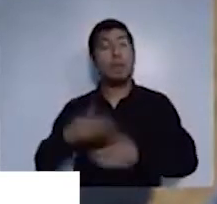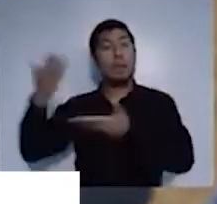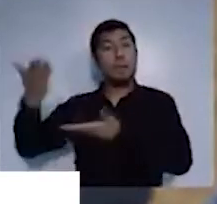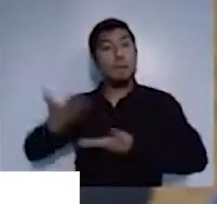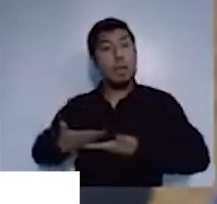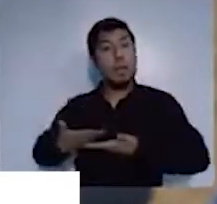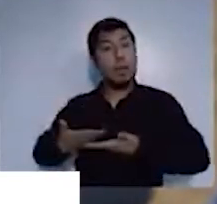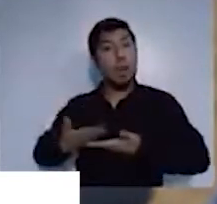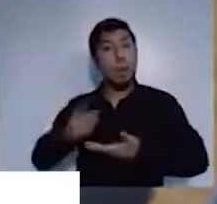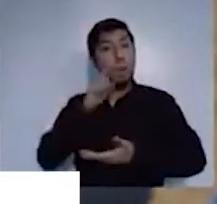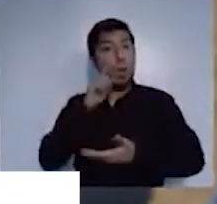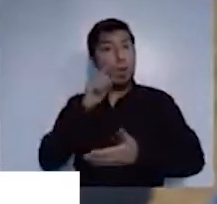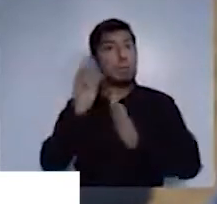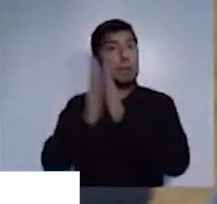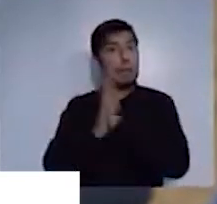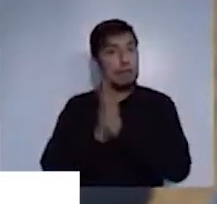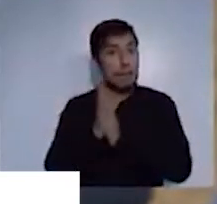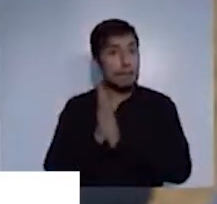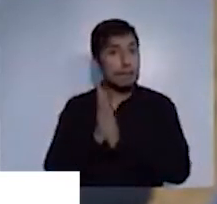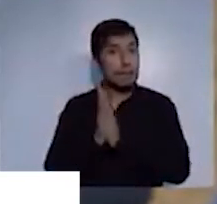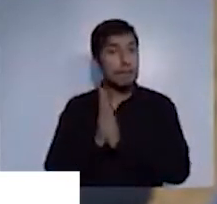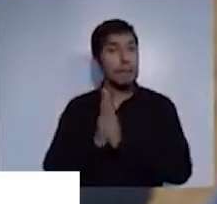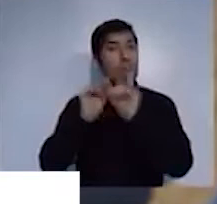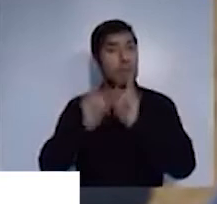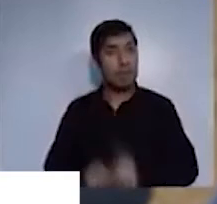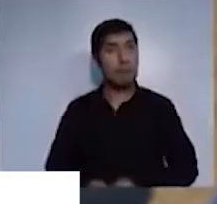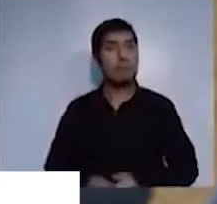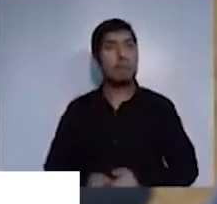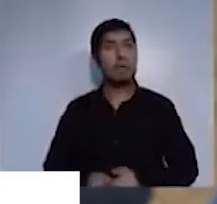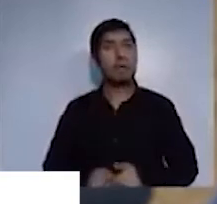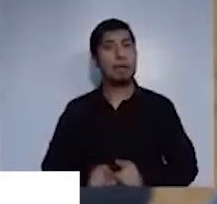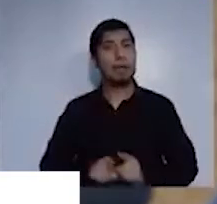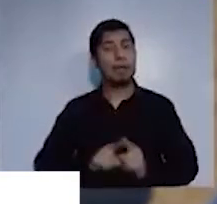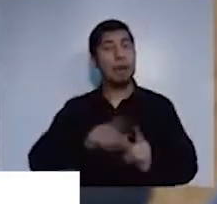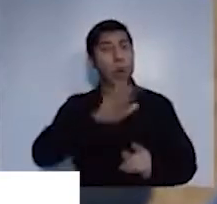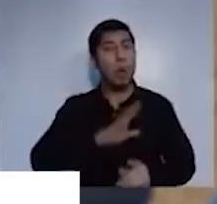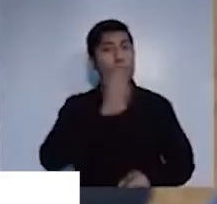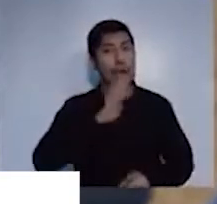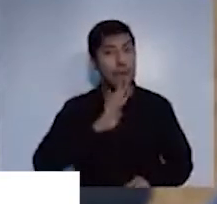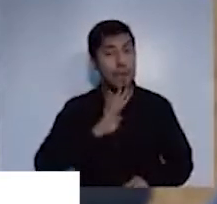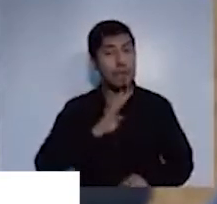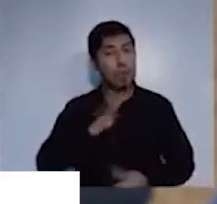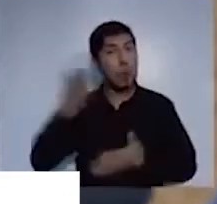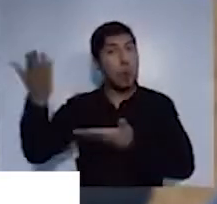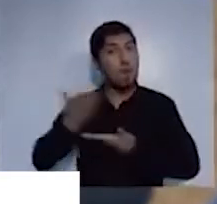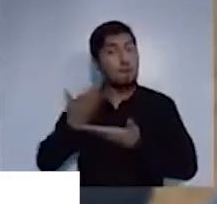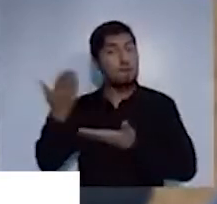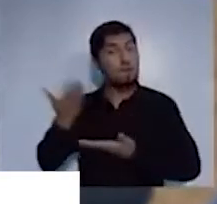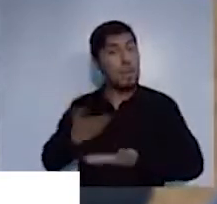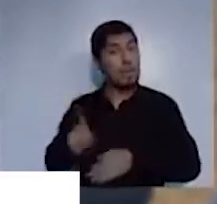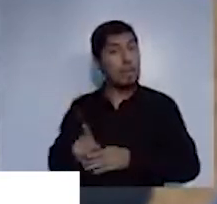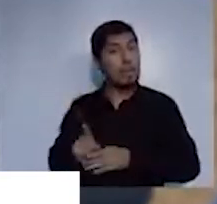la Municipalidad de San Pedro de Jujuy, en donde también estando en fase amarilla ha solicitado estas